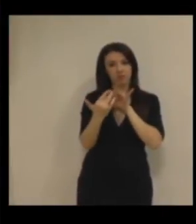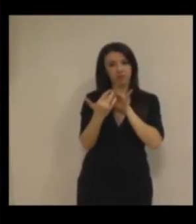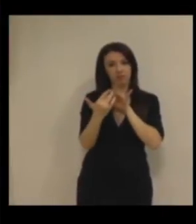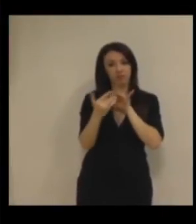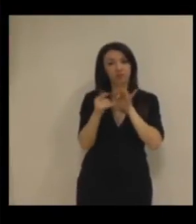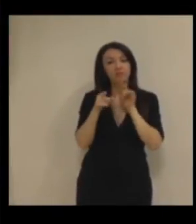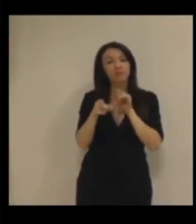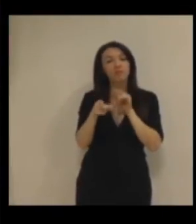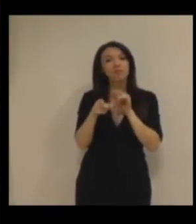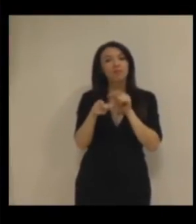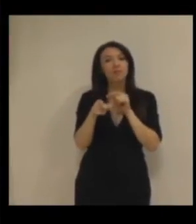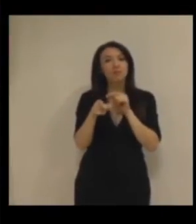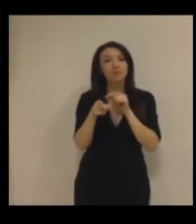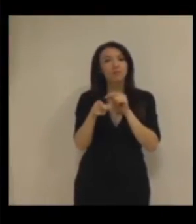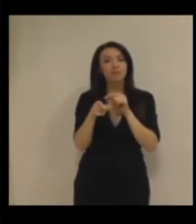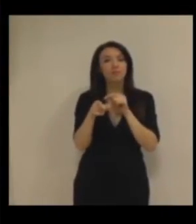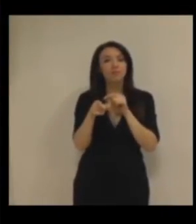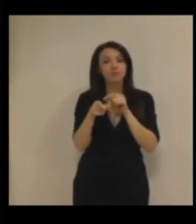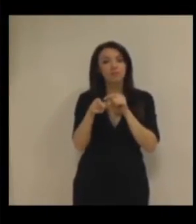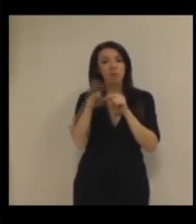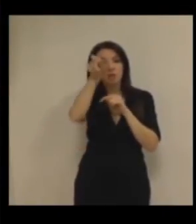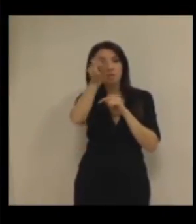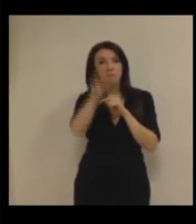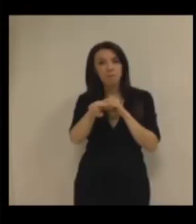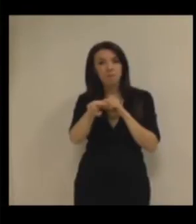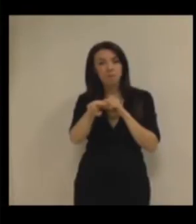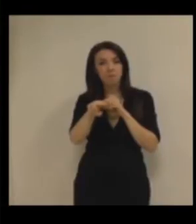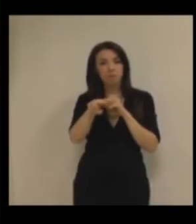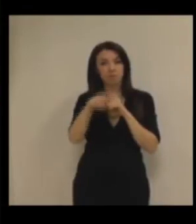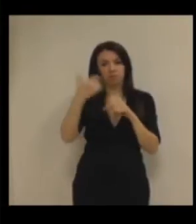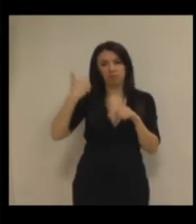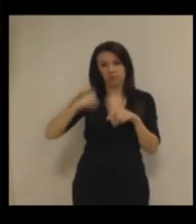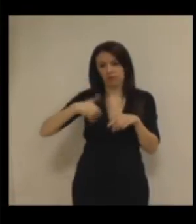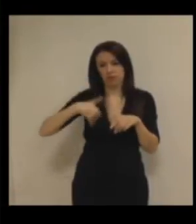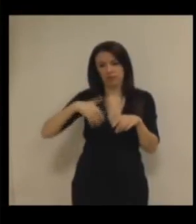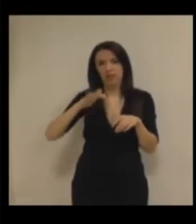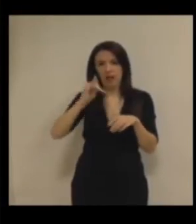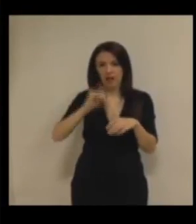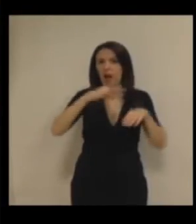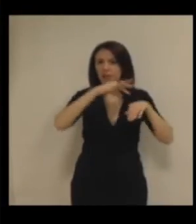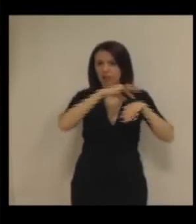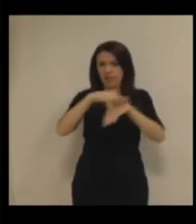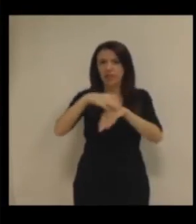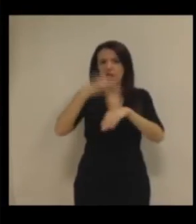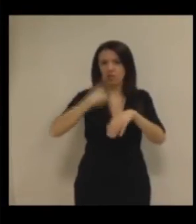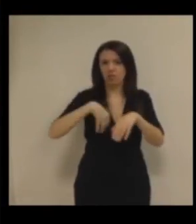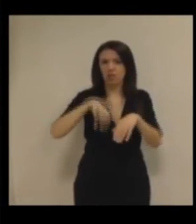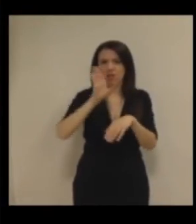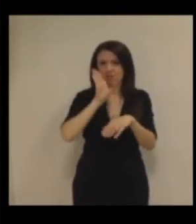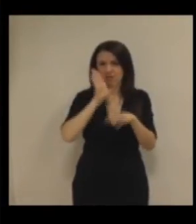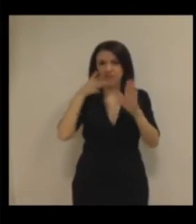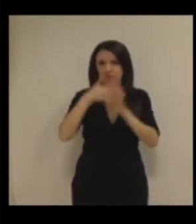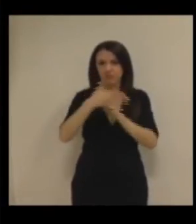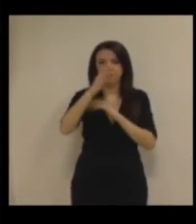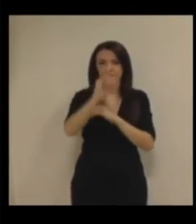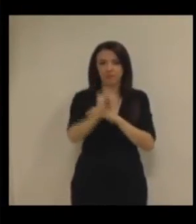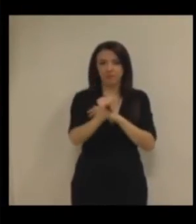De tal manera que la persona, aparte ya de encontrar esa guía, tenga